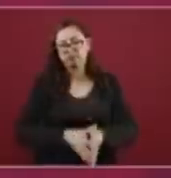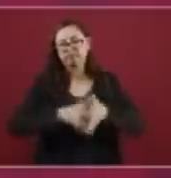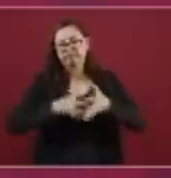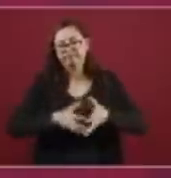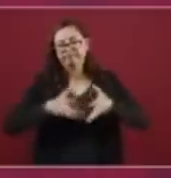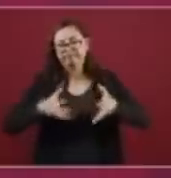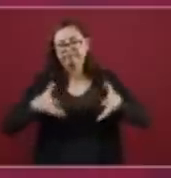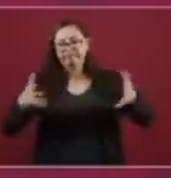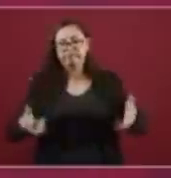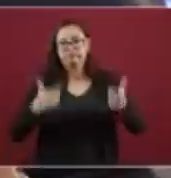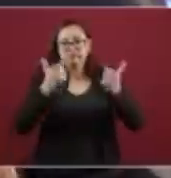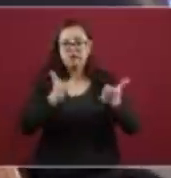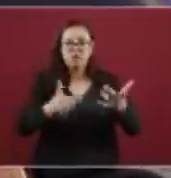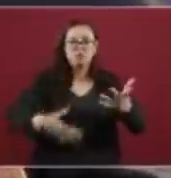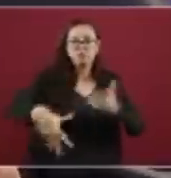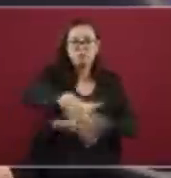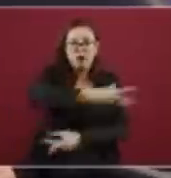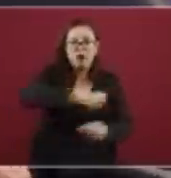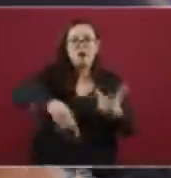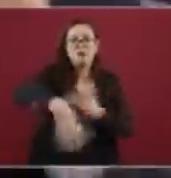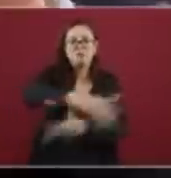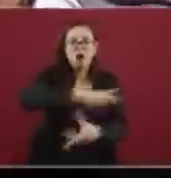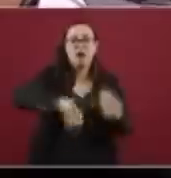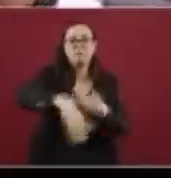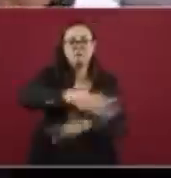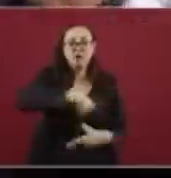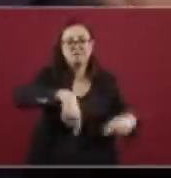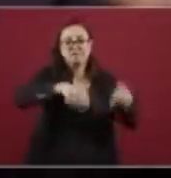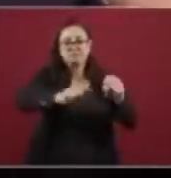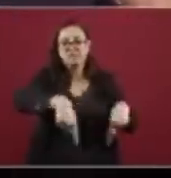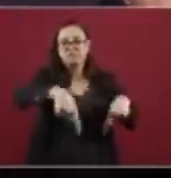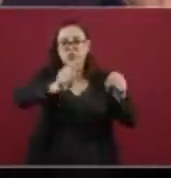el dinero se mantiene. Si acaso